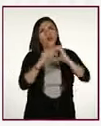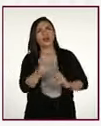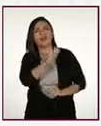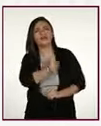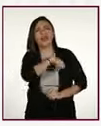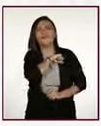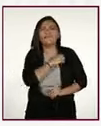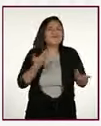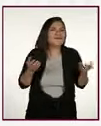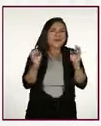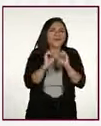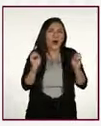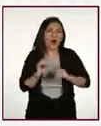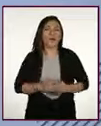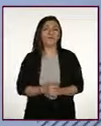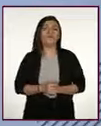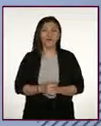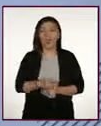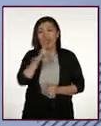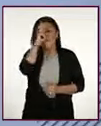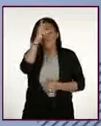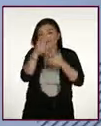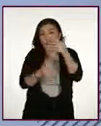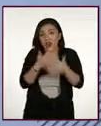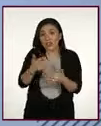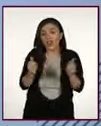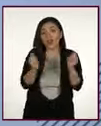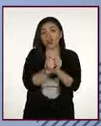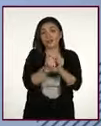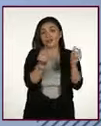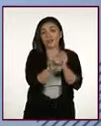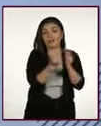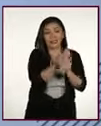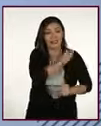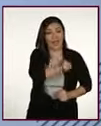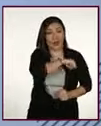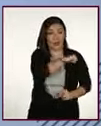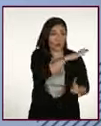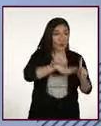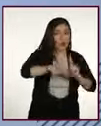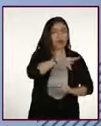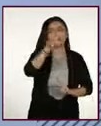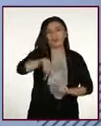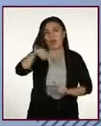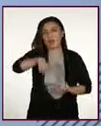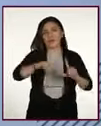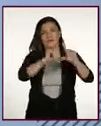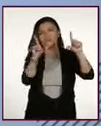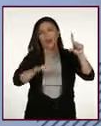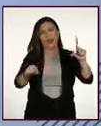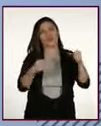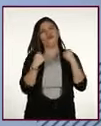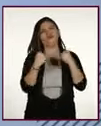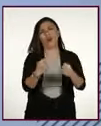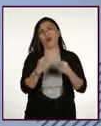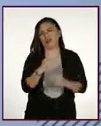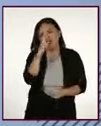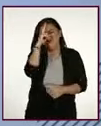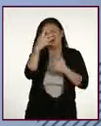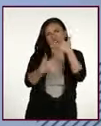¿No? La violencia, una visión desde la salud pública. Vivimos en un país trágicamente